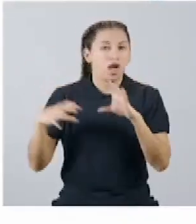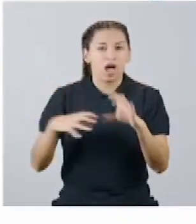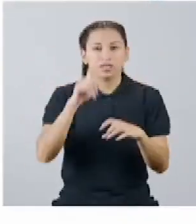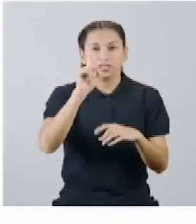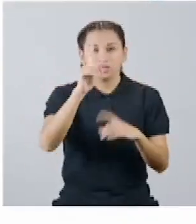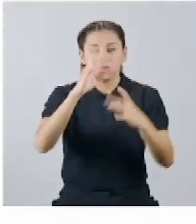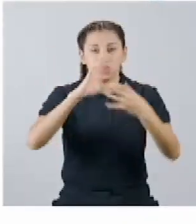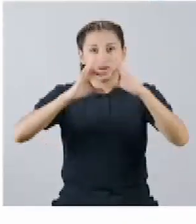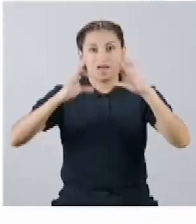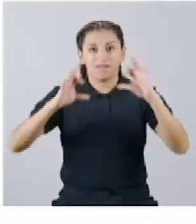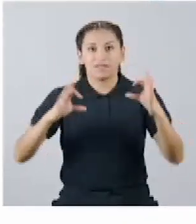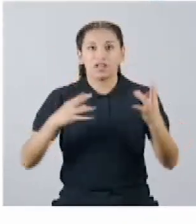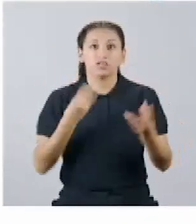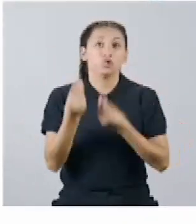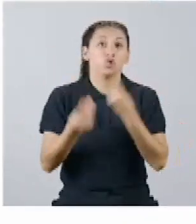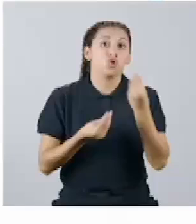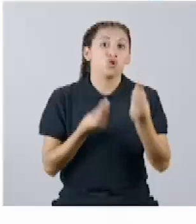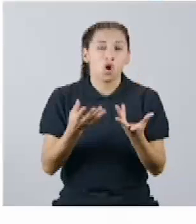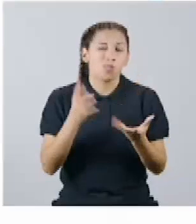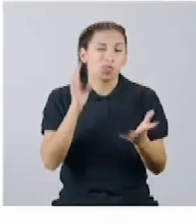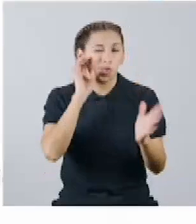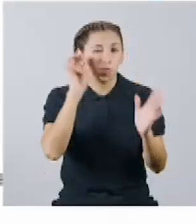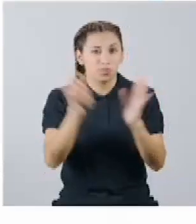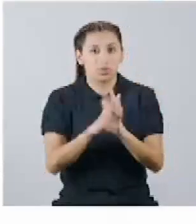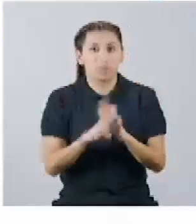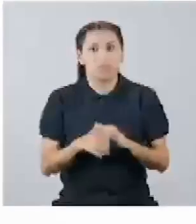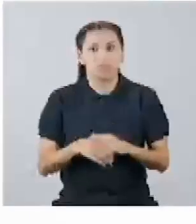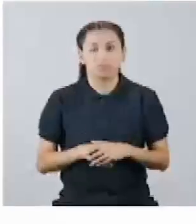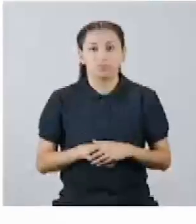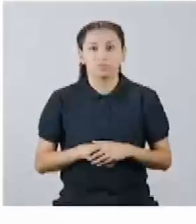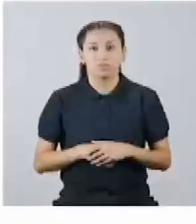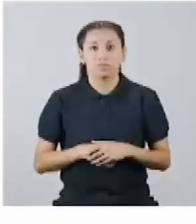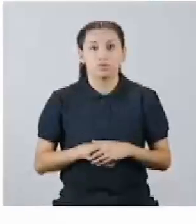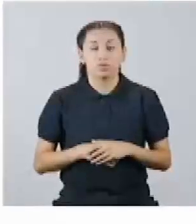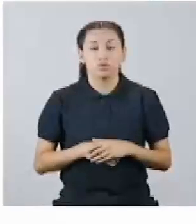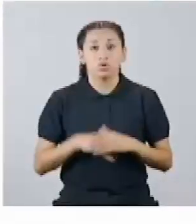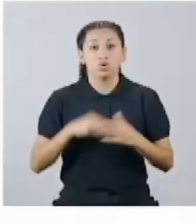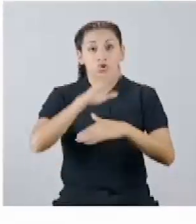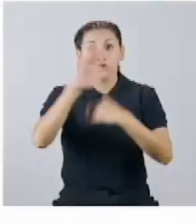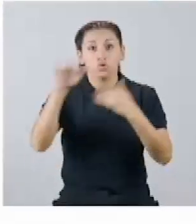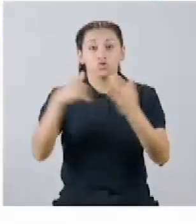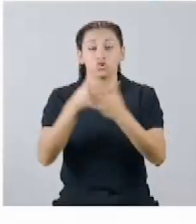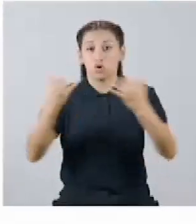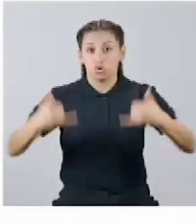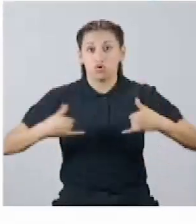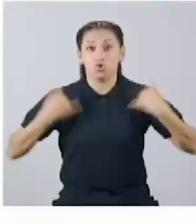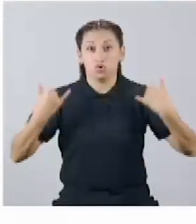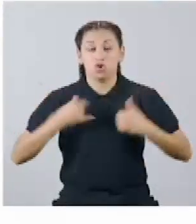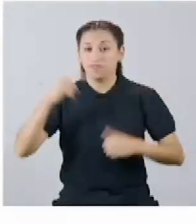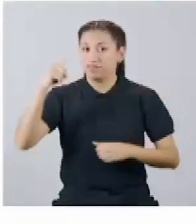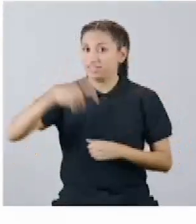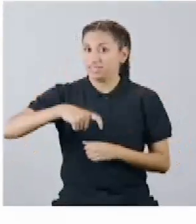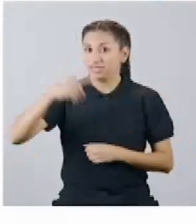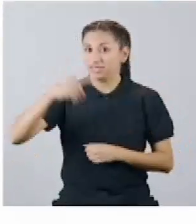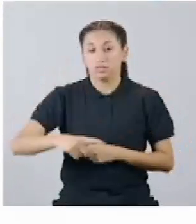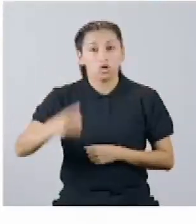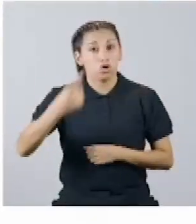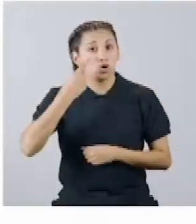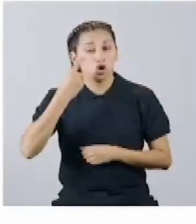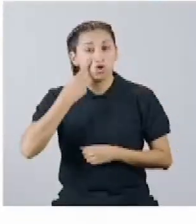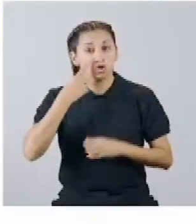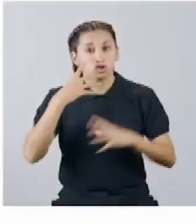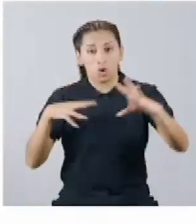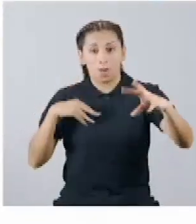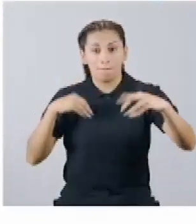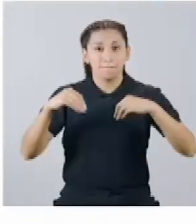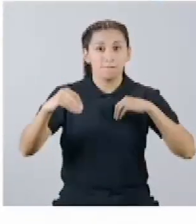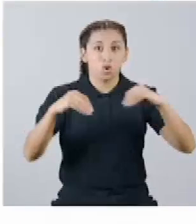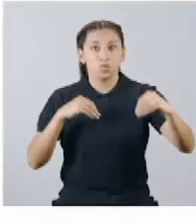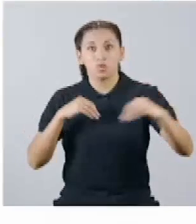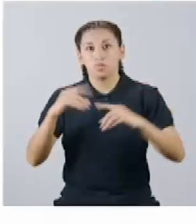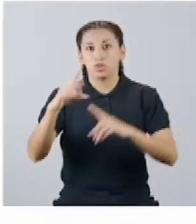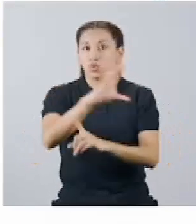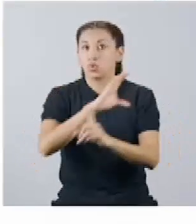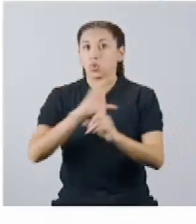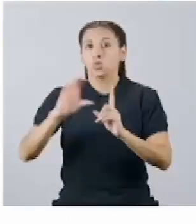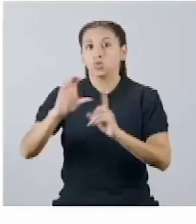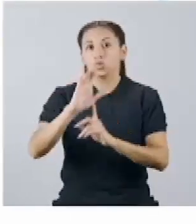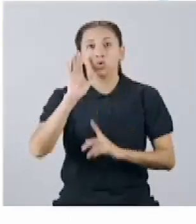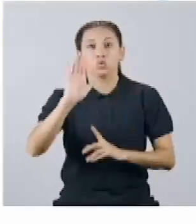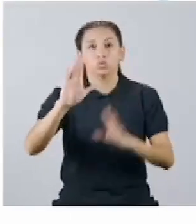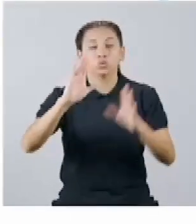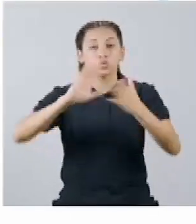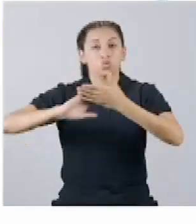frase, como la siguiente. Los jóvenes necesitan conocer el movimiento cultural de